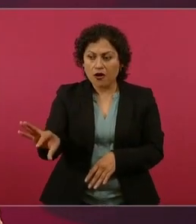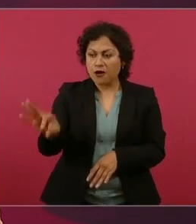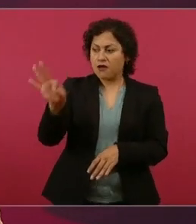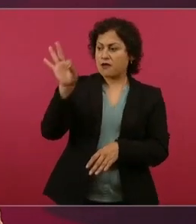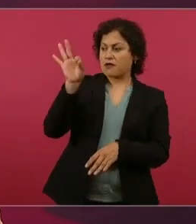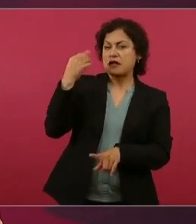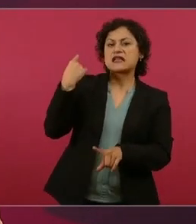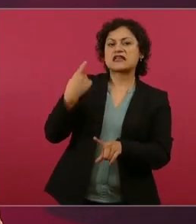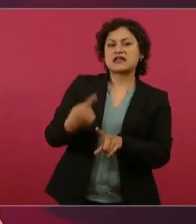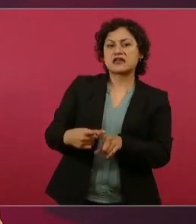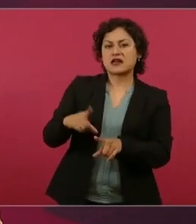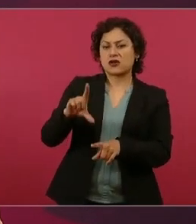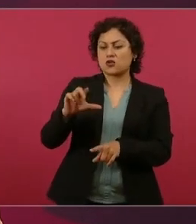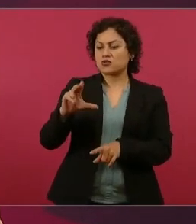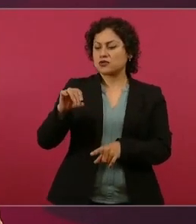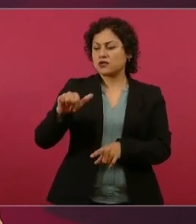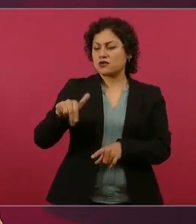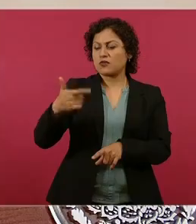a Lozano Gracia